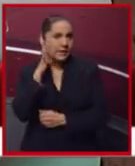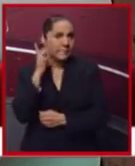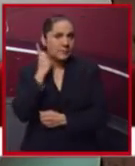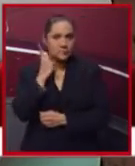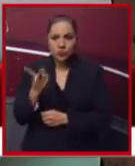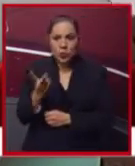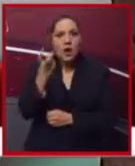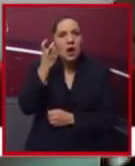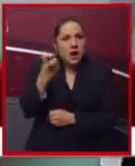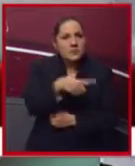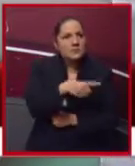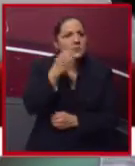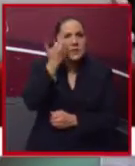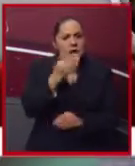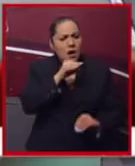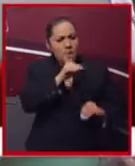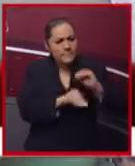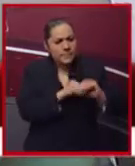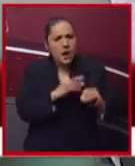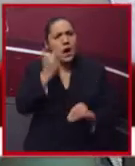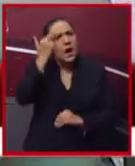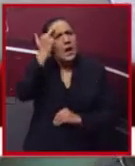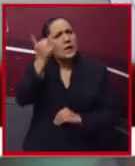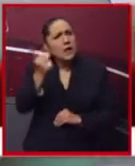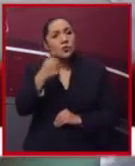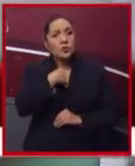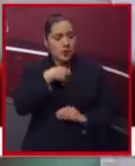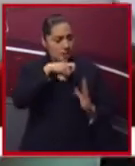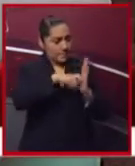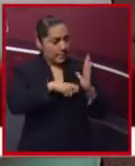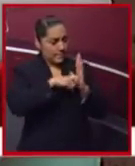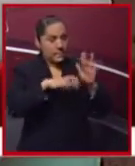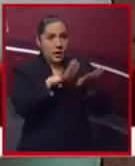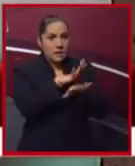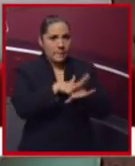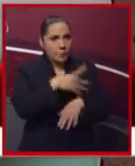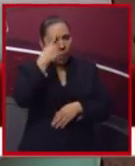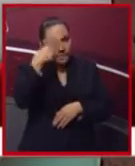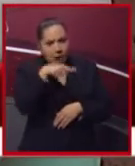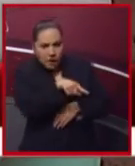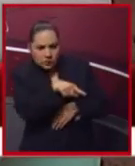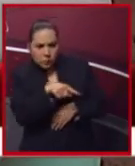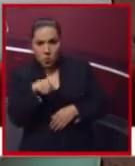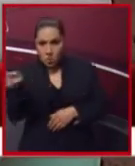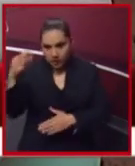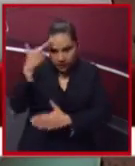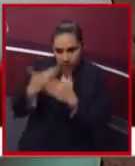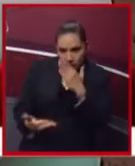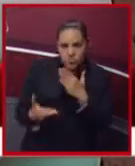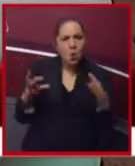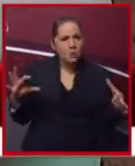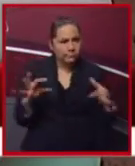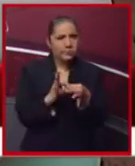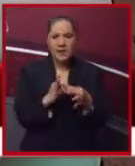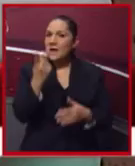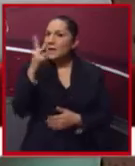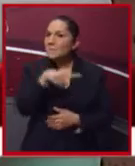principios. Pretenden argumentar que la reforma es excepcional y es proporcional, pero lo hacen en